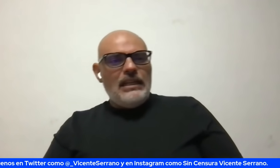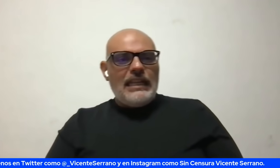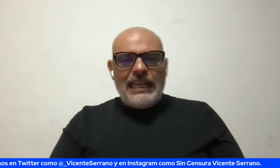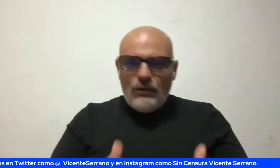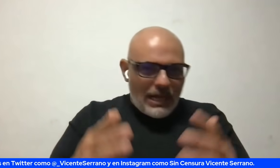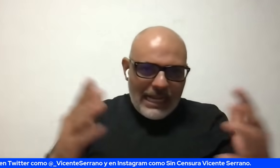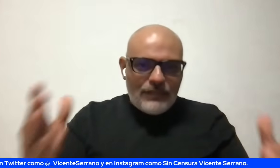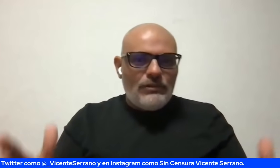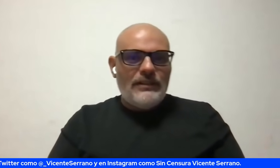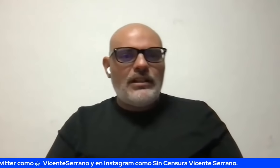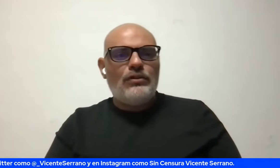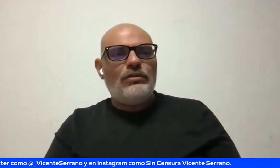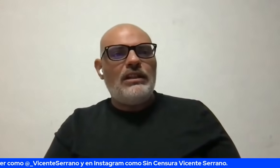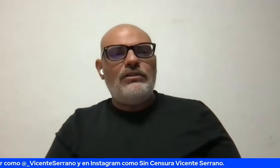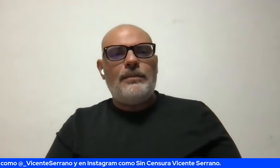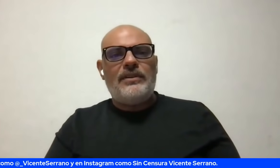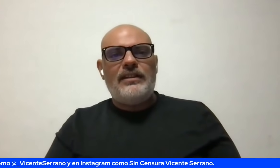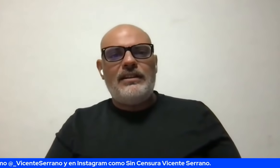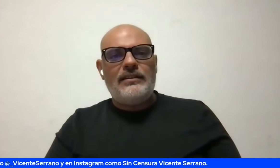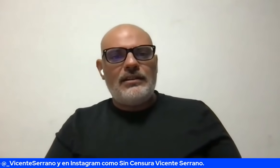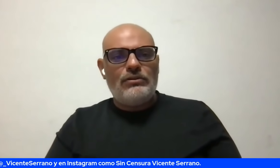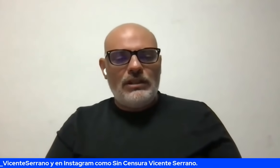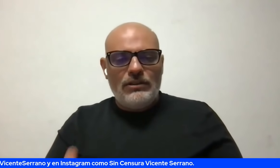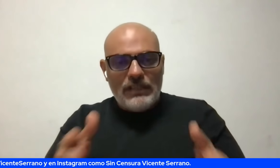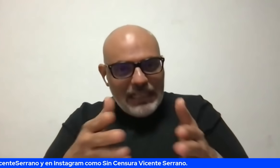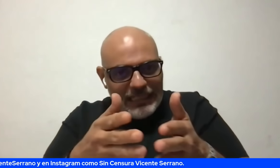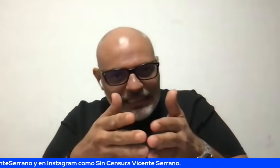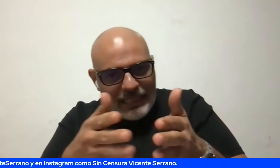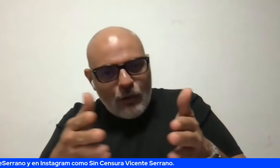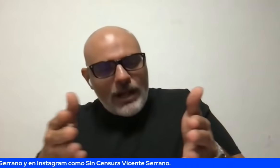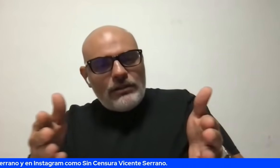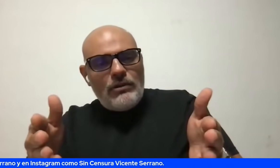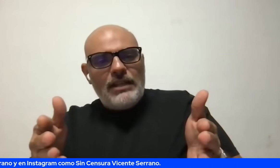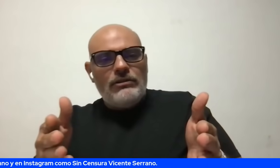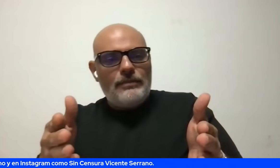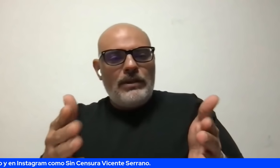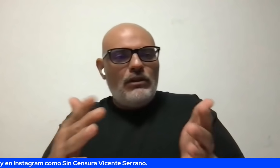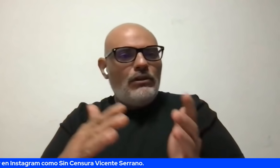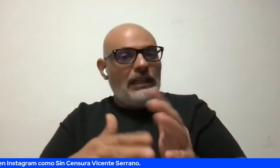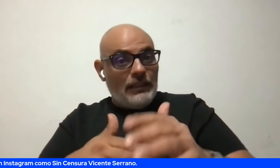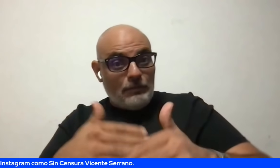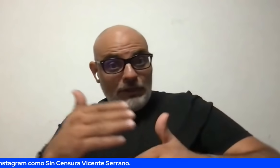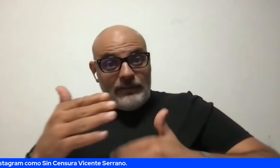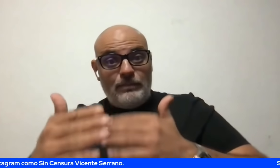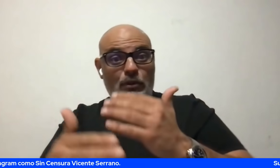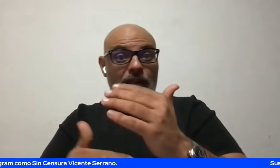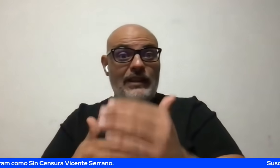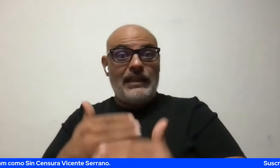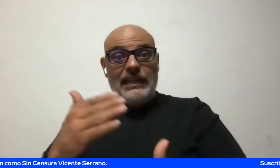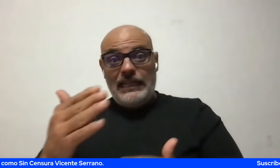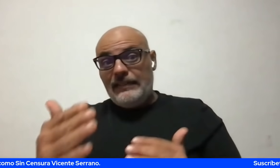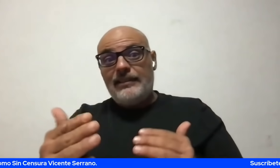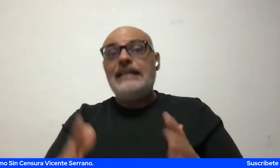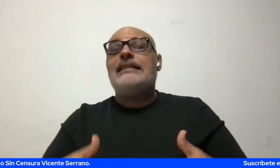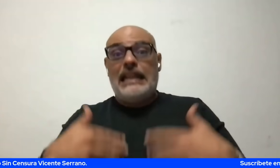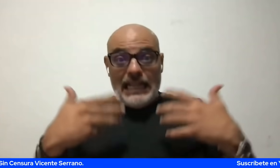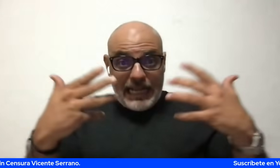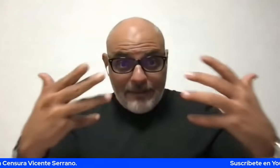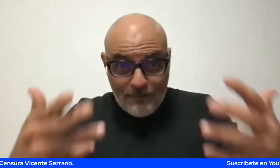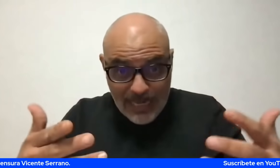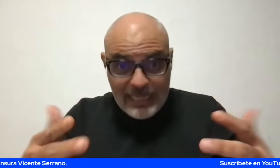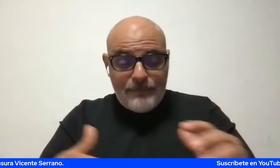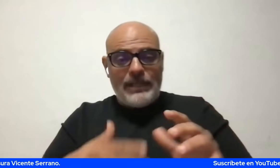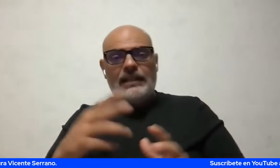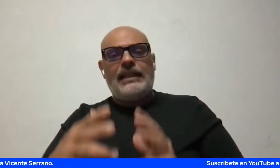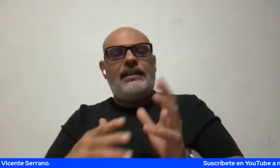ejemplo. ¿Qué no acaso en Estados Unidos el presidente de Estados Unidos tiene 4 años de periodo y después puede reelegirse y salir